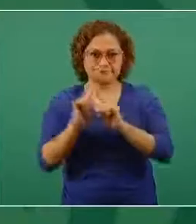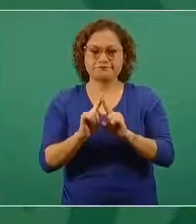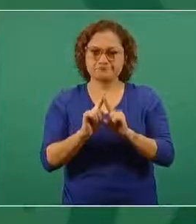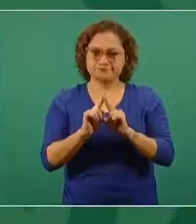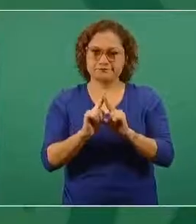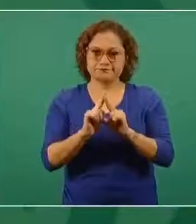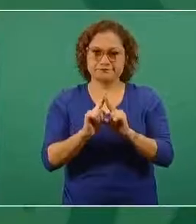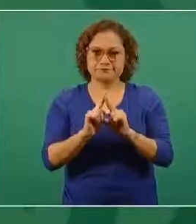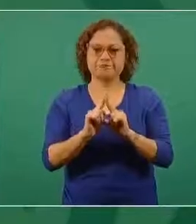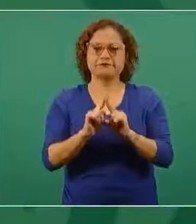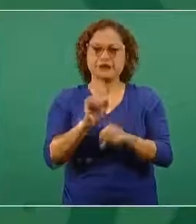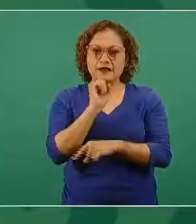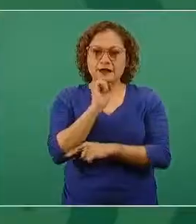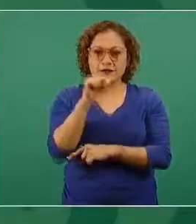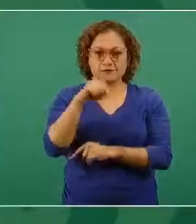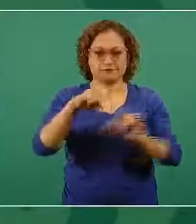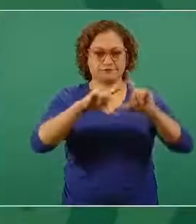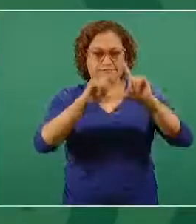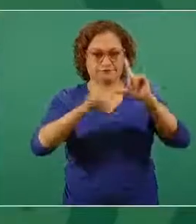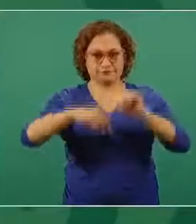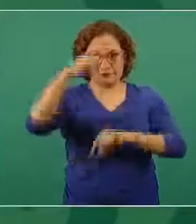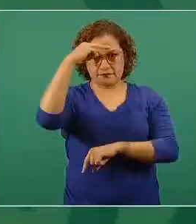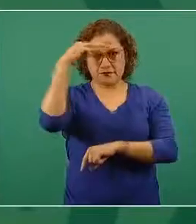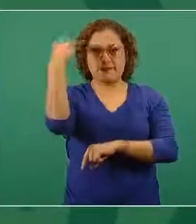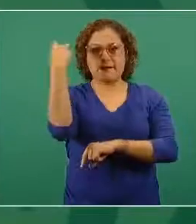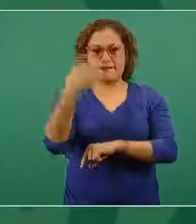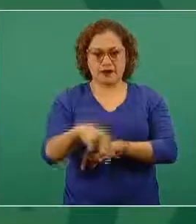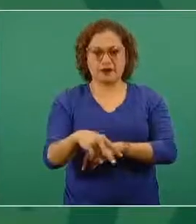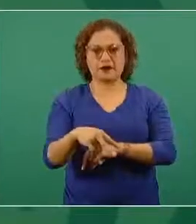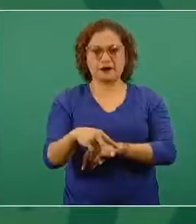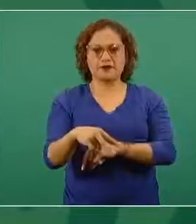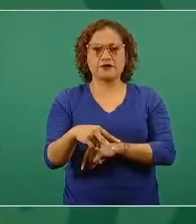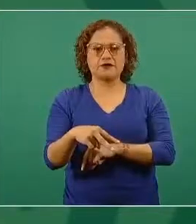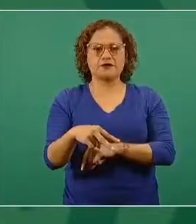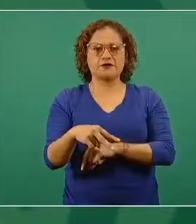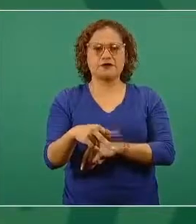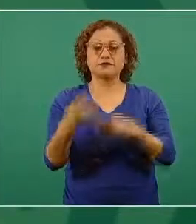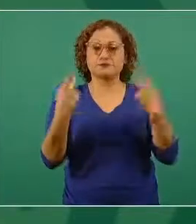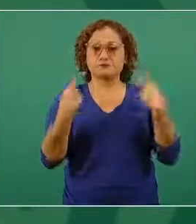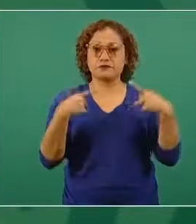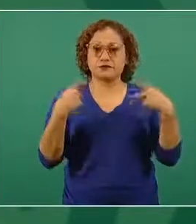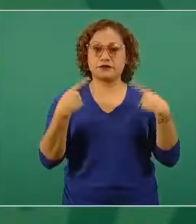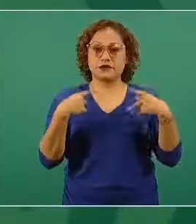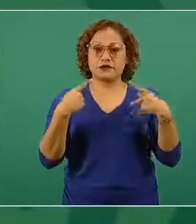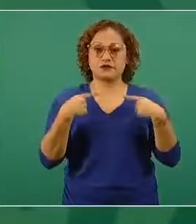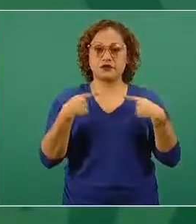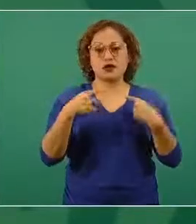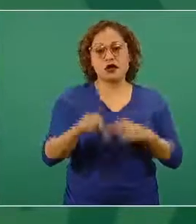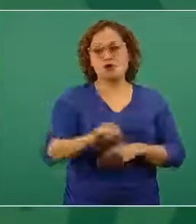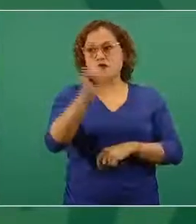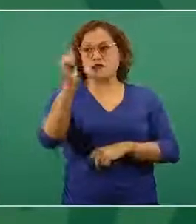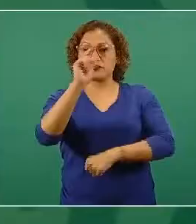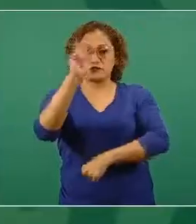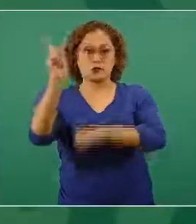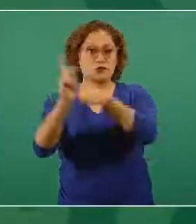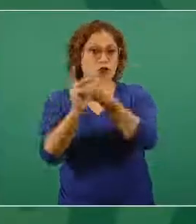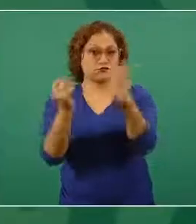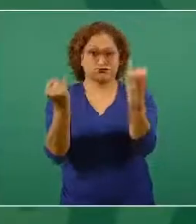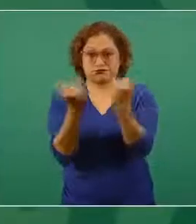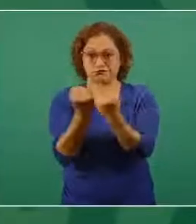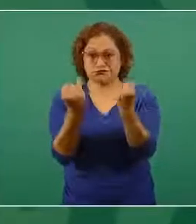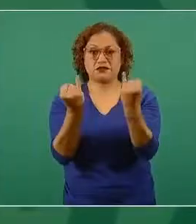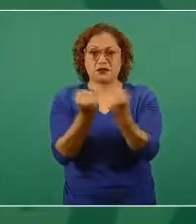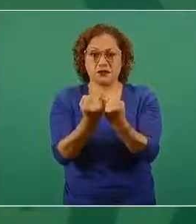nuestro país, a través de redes, y también a todas las personas que están en algún otro país y también siguen día